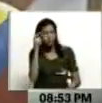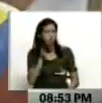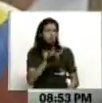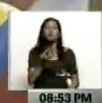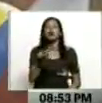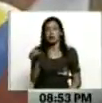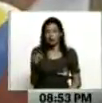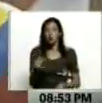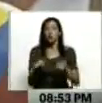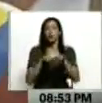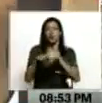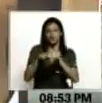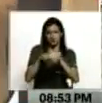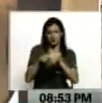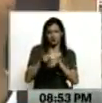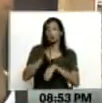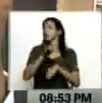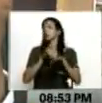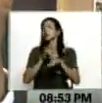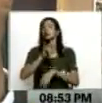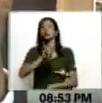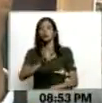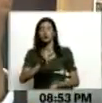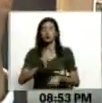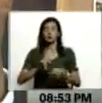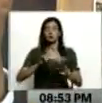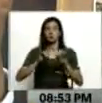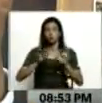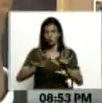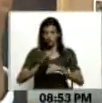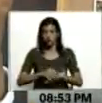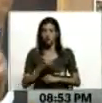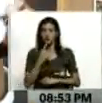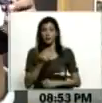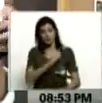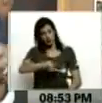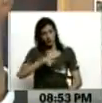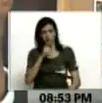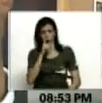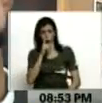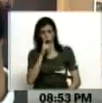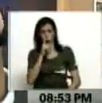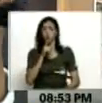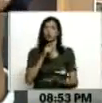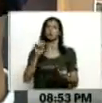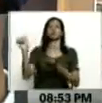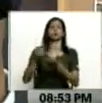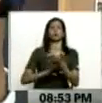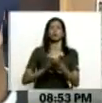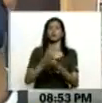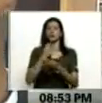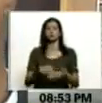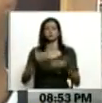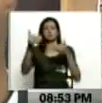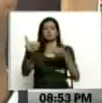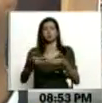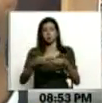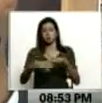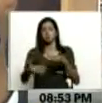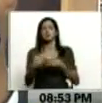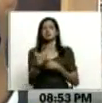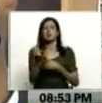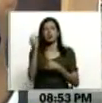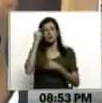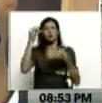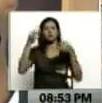día el el nu lunes 9 decretaron el abandono del cargo y dijeron que en 30 días Aquí había